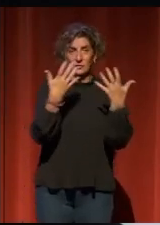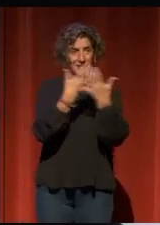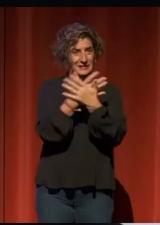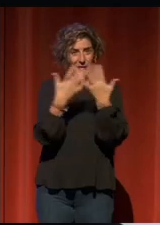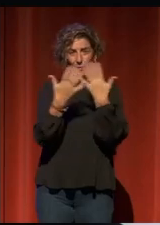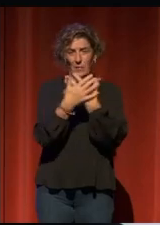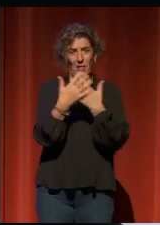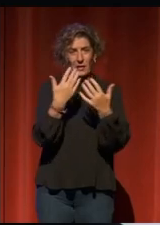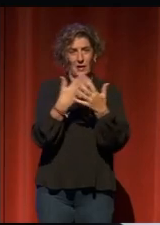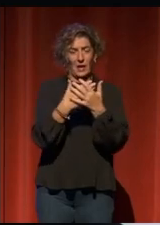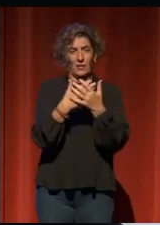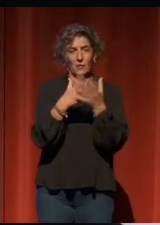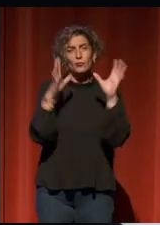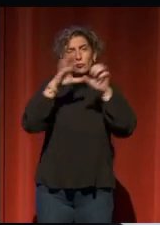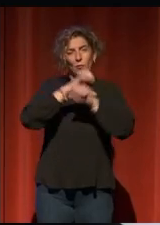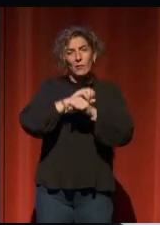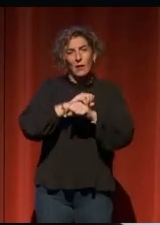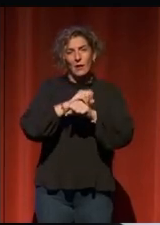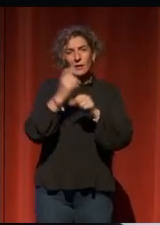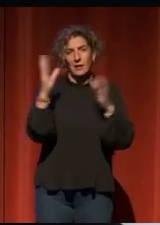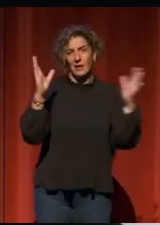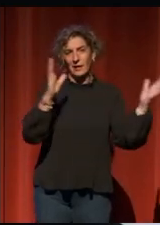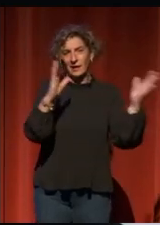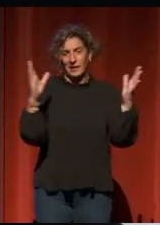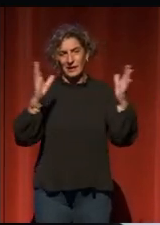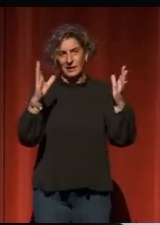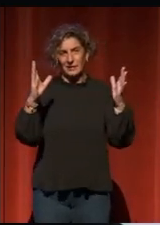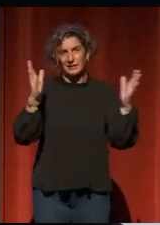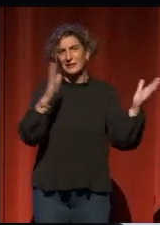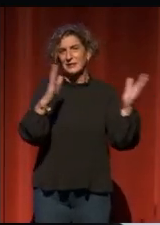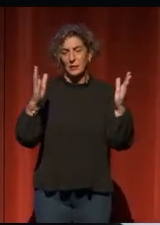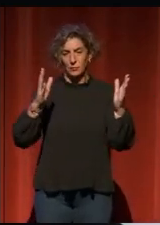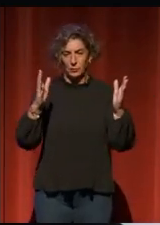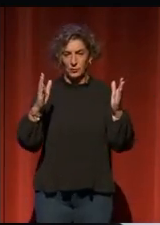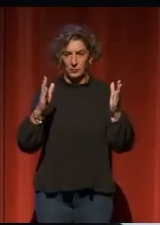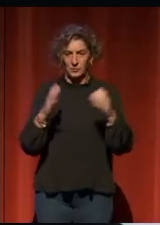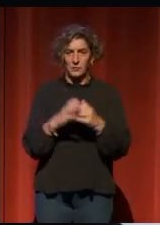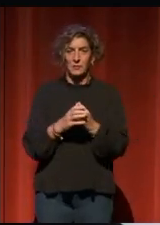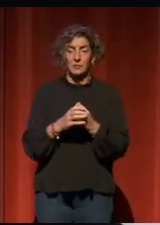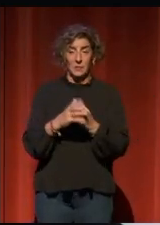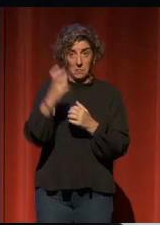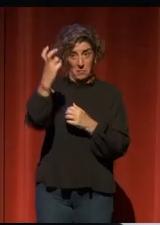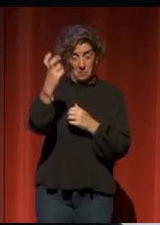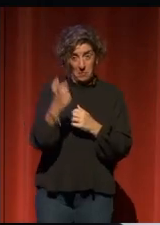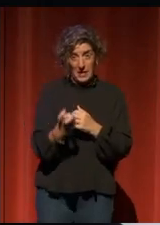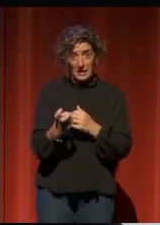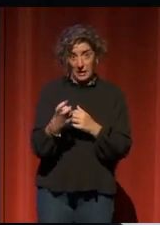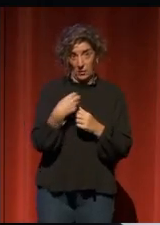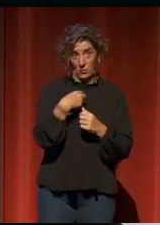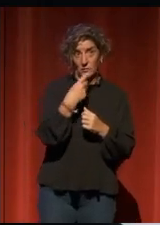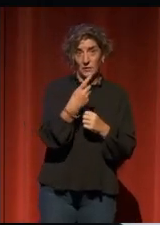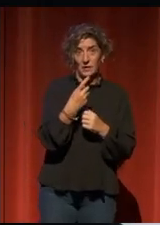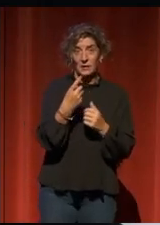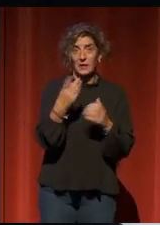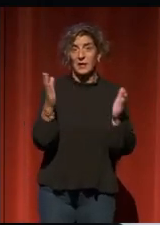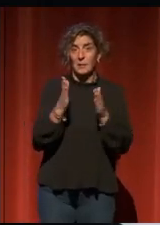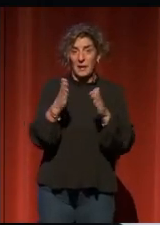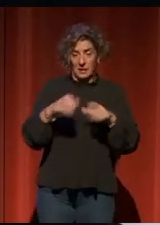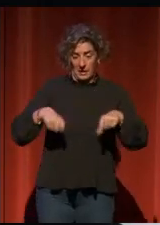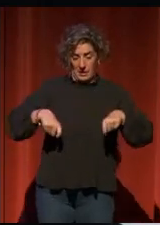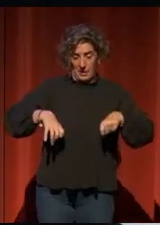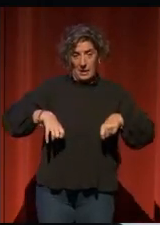tiempo, pero en orden matemático, venían, decía, con unos pequeños carros de